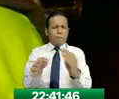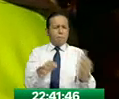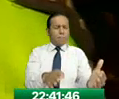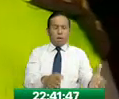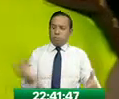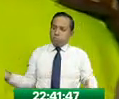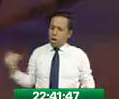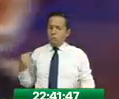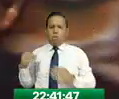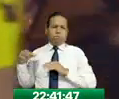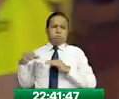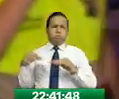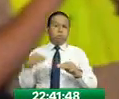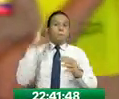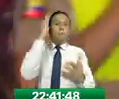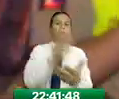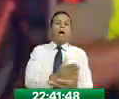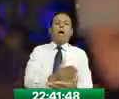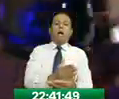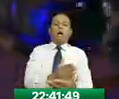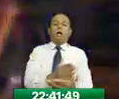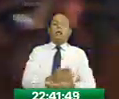de delitos en el sector.